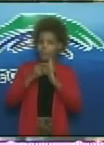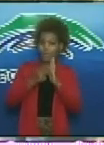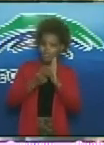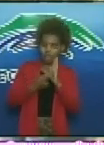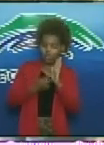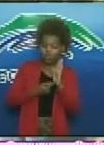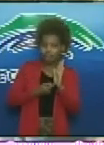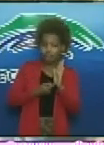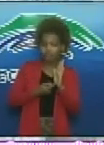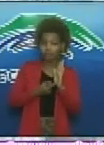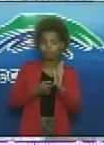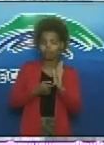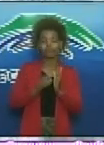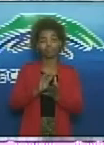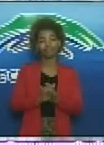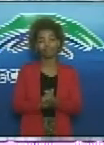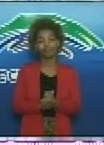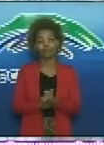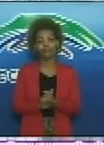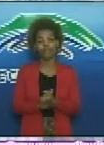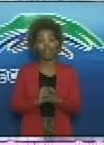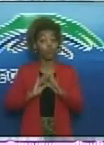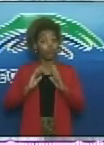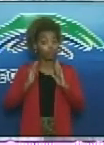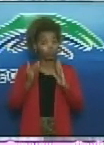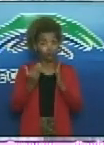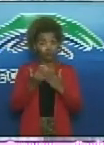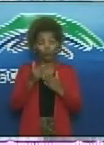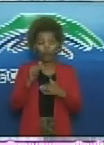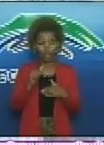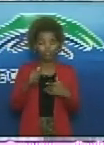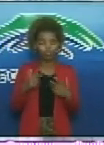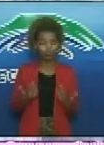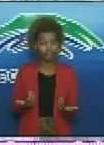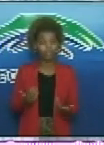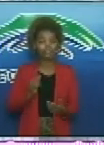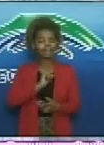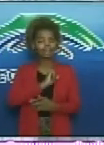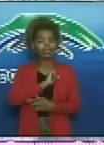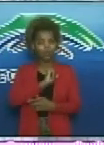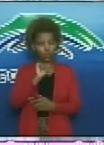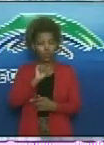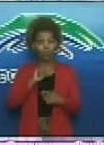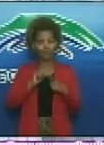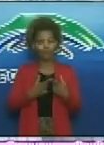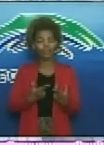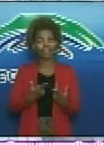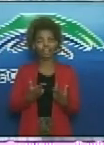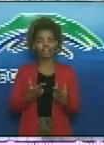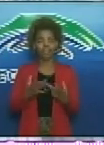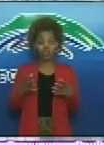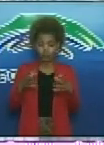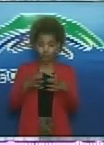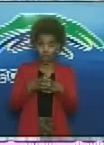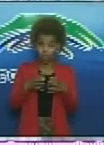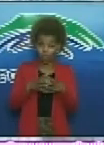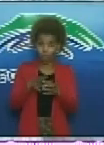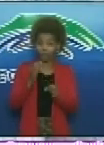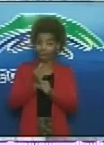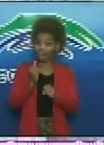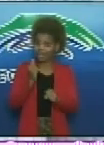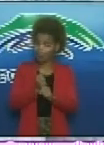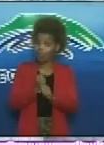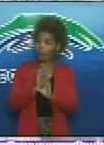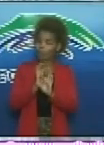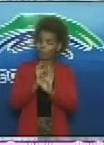se nos orientaron. Todo esto se logró gracias a un colectivo de trabajo, empezando desde la pantrista, desde el